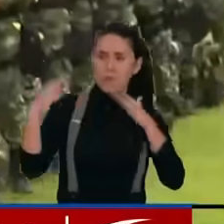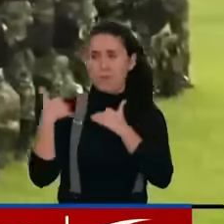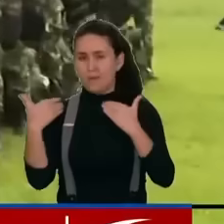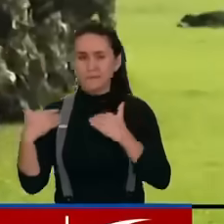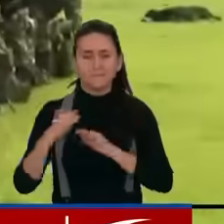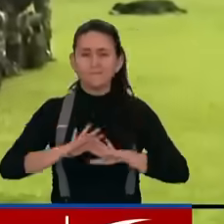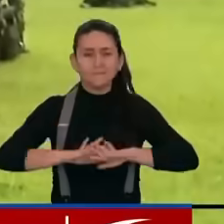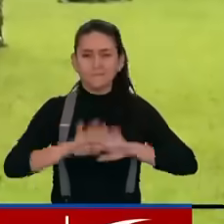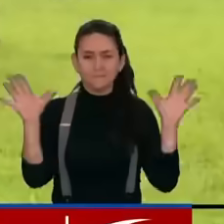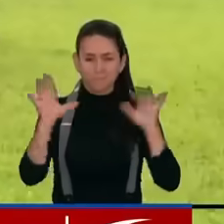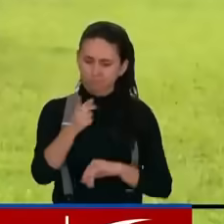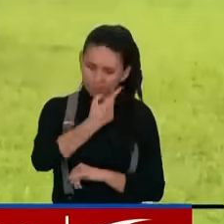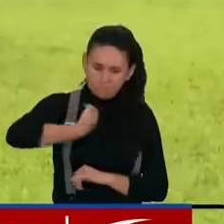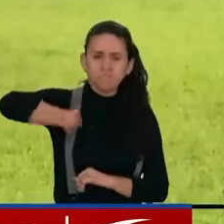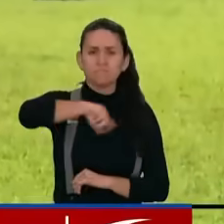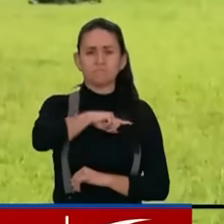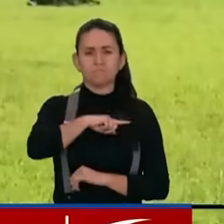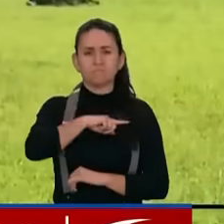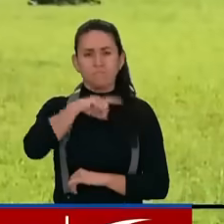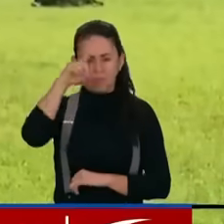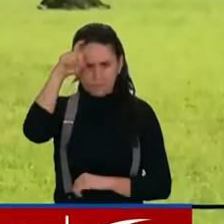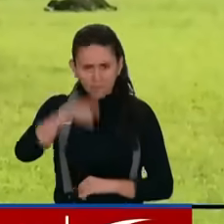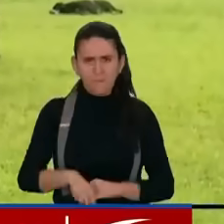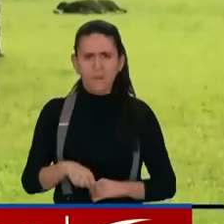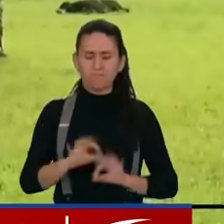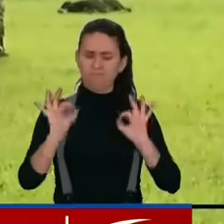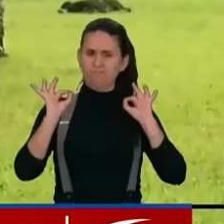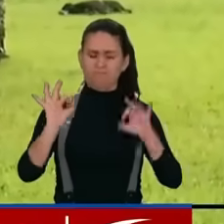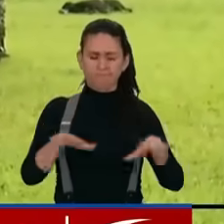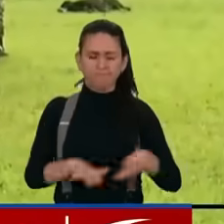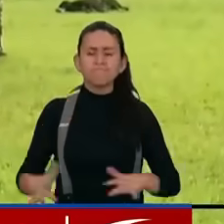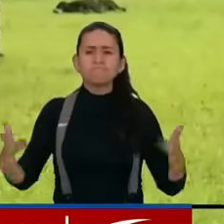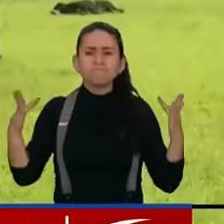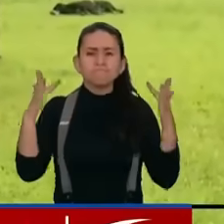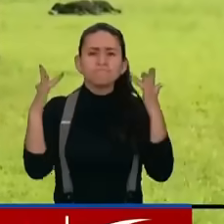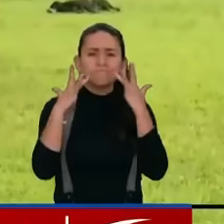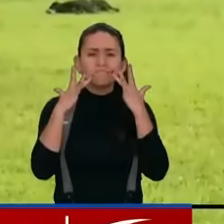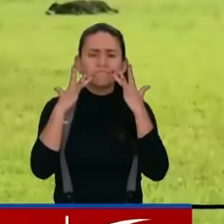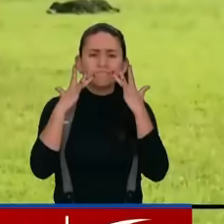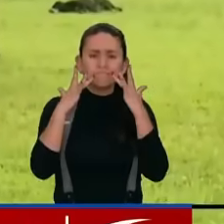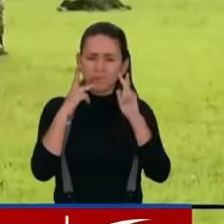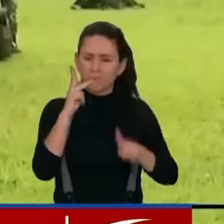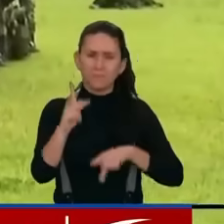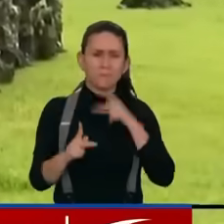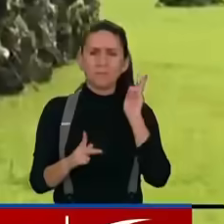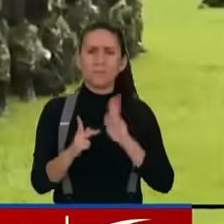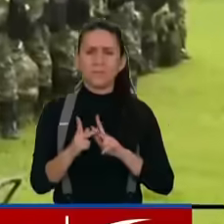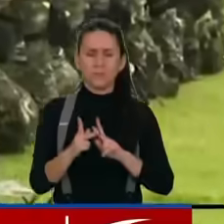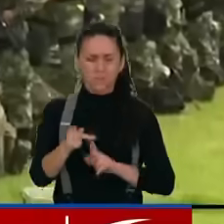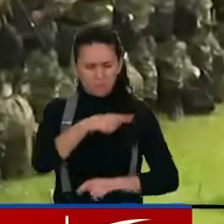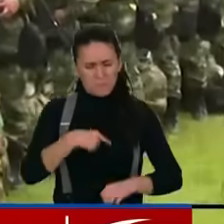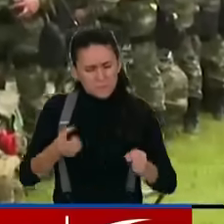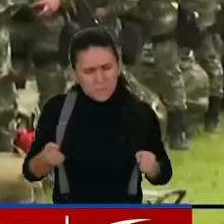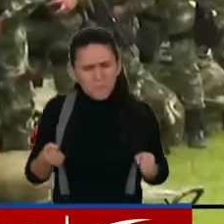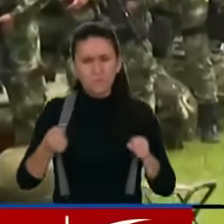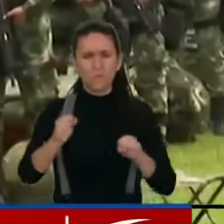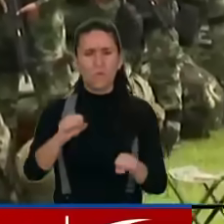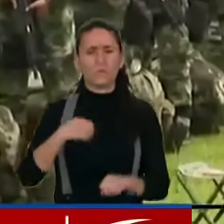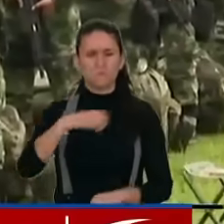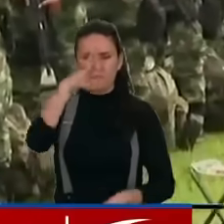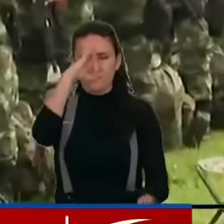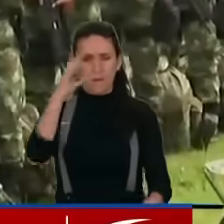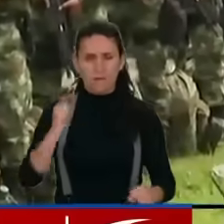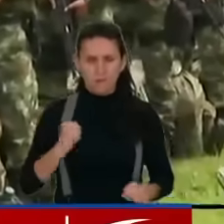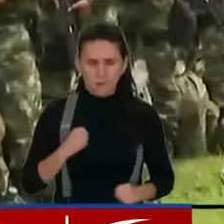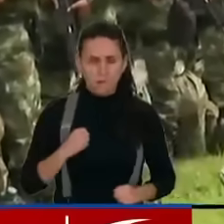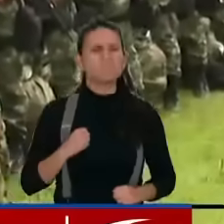Que seguimos nosotros de manera intachable con el esfuerzo militar,